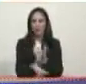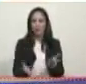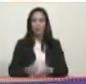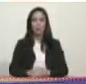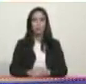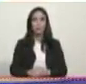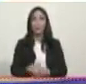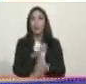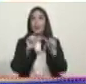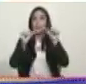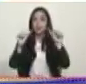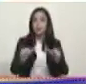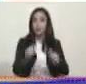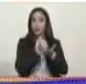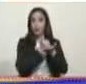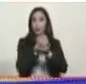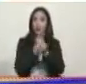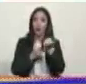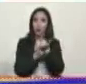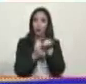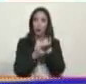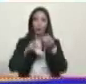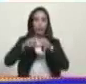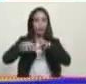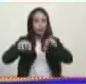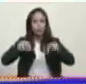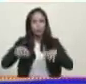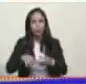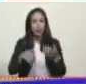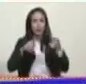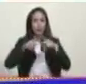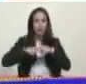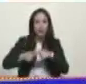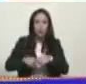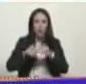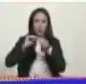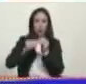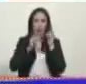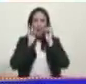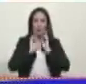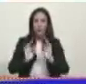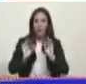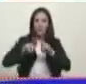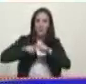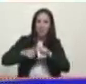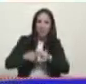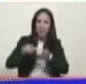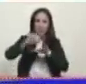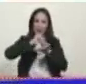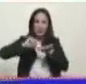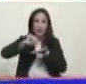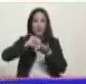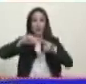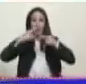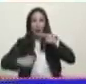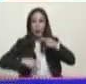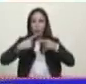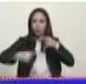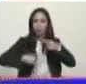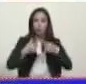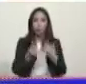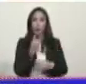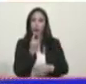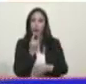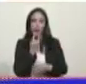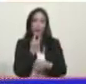Es el sistema para apoyar a los transportistas con el mantenimiento, los talleres, lubricantes, caucho,